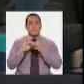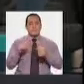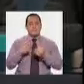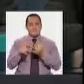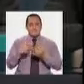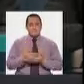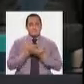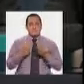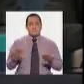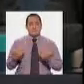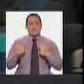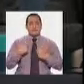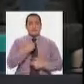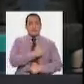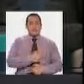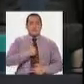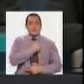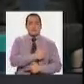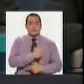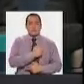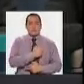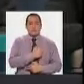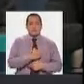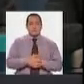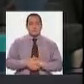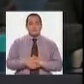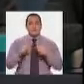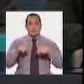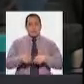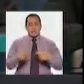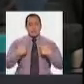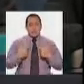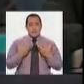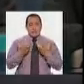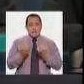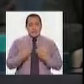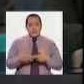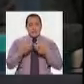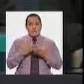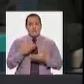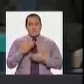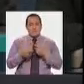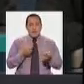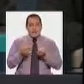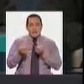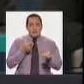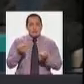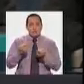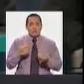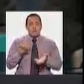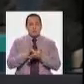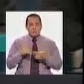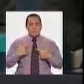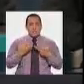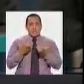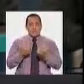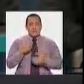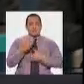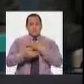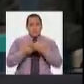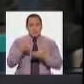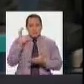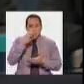caso, lamentablemente, digamos, este intento, esta maniobra de quienes buscan, más